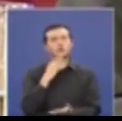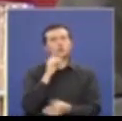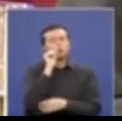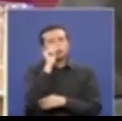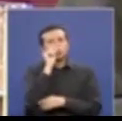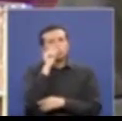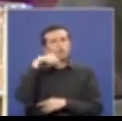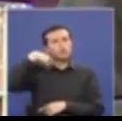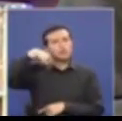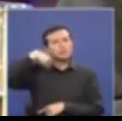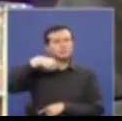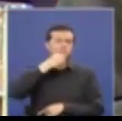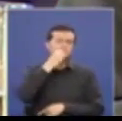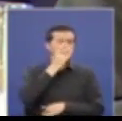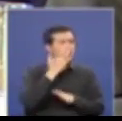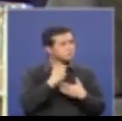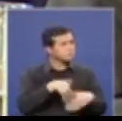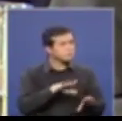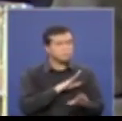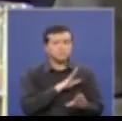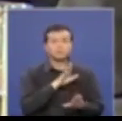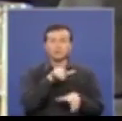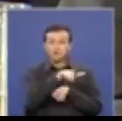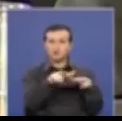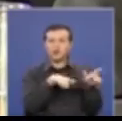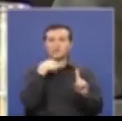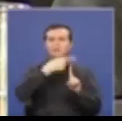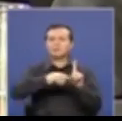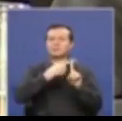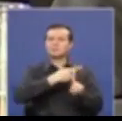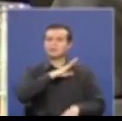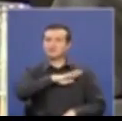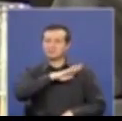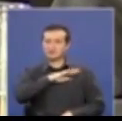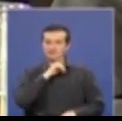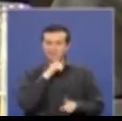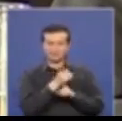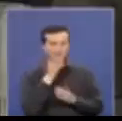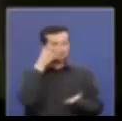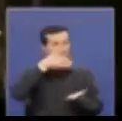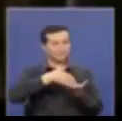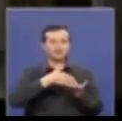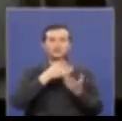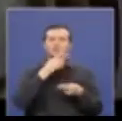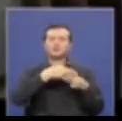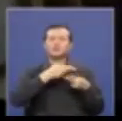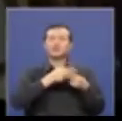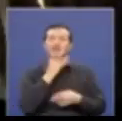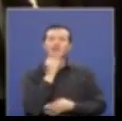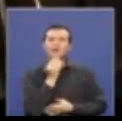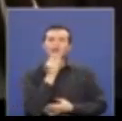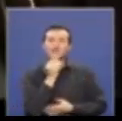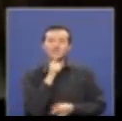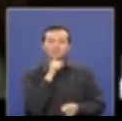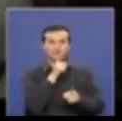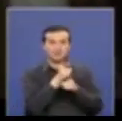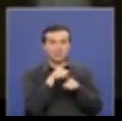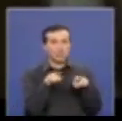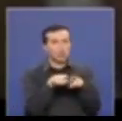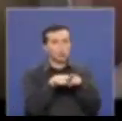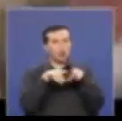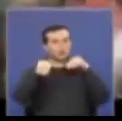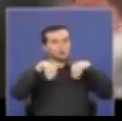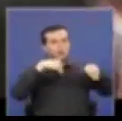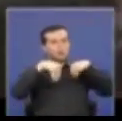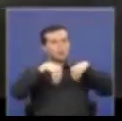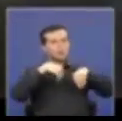pequeño receso, ir a comer algo. Fuimos a ese espectacular mercado municipal, Eloy Alfaro, que más parece